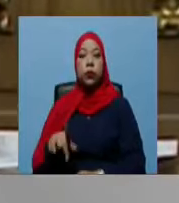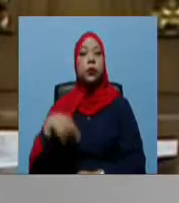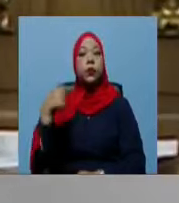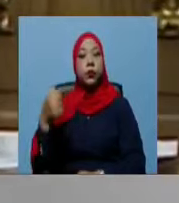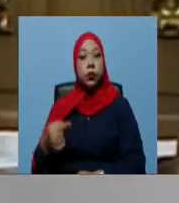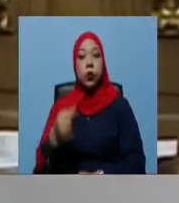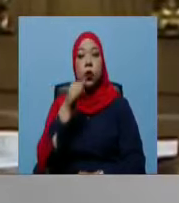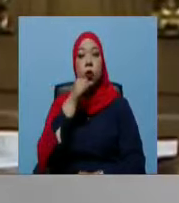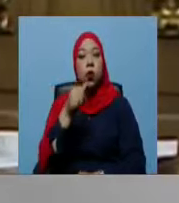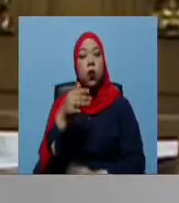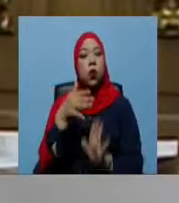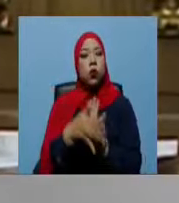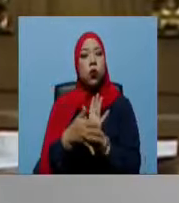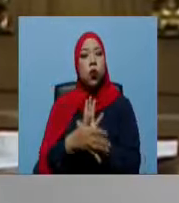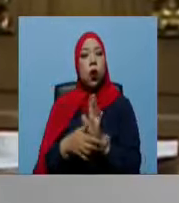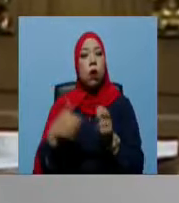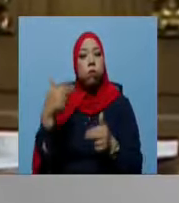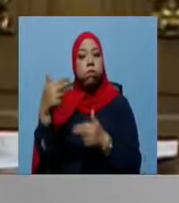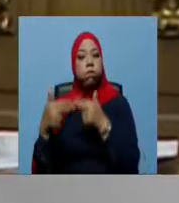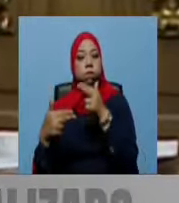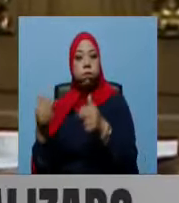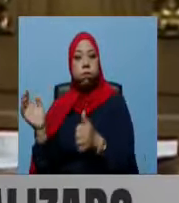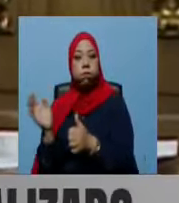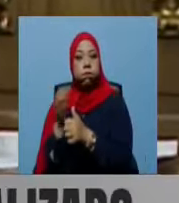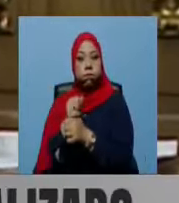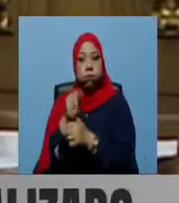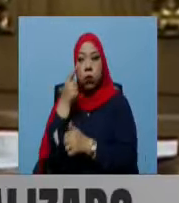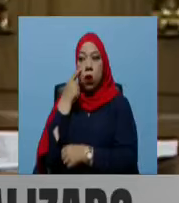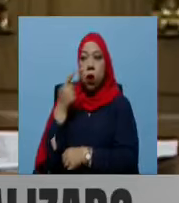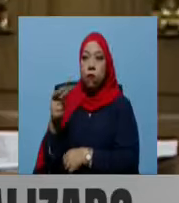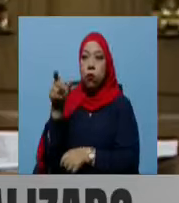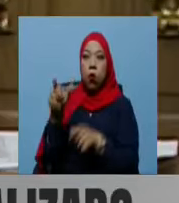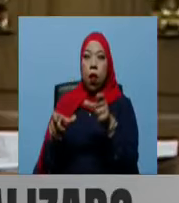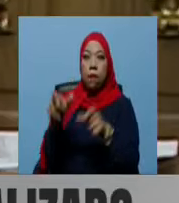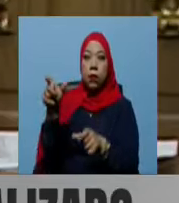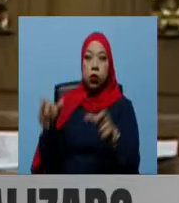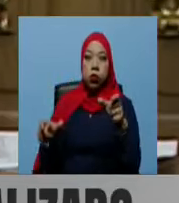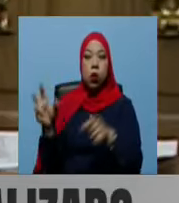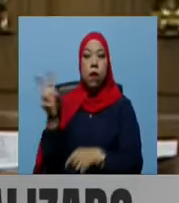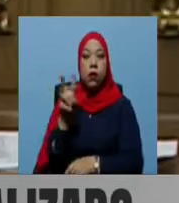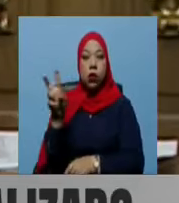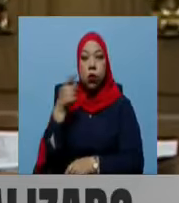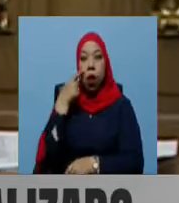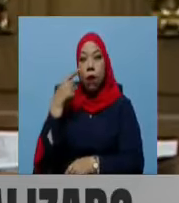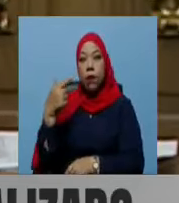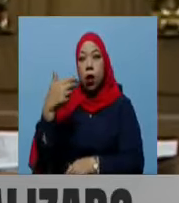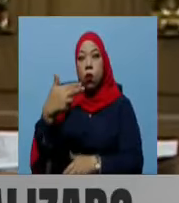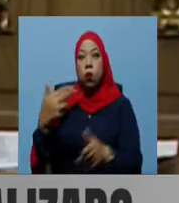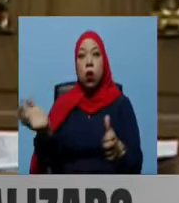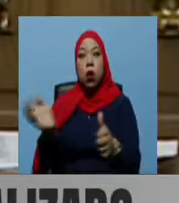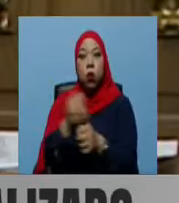de informar sobre el armamento y que el país presenció, vio el armamento que estaba allí,